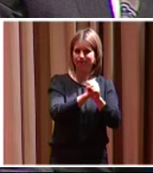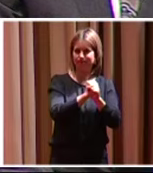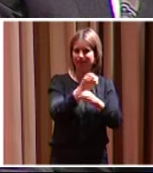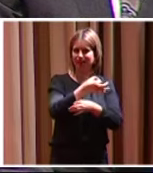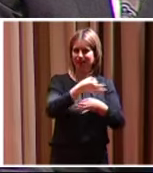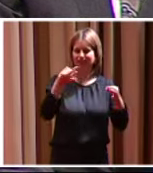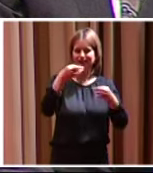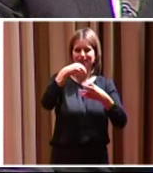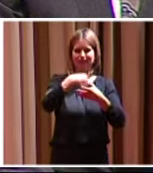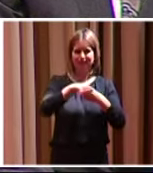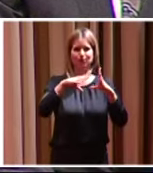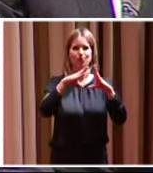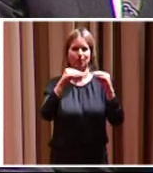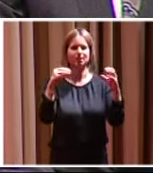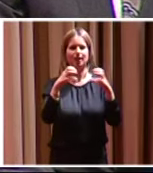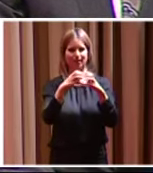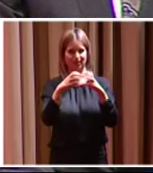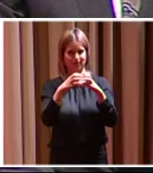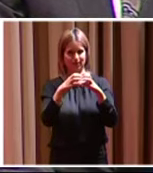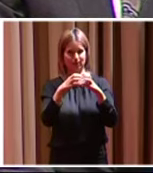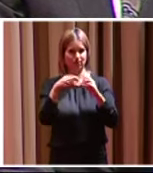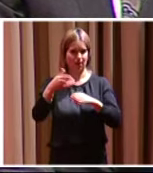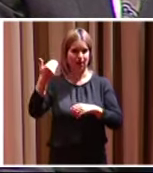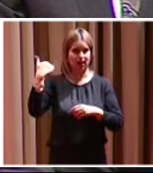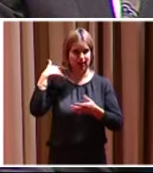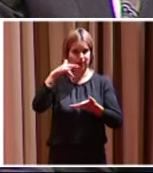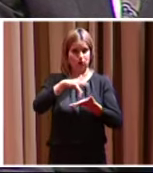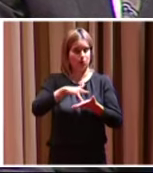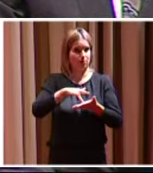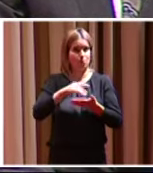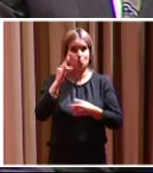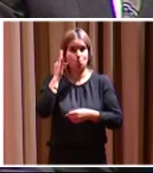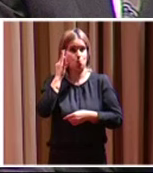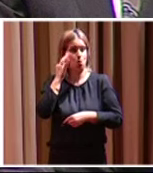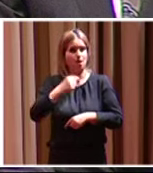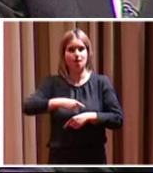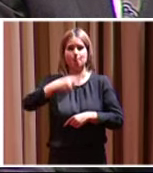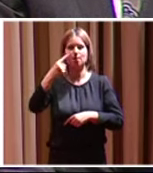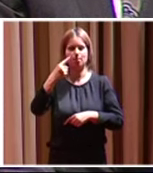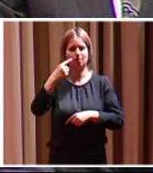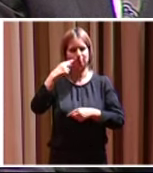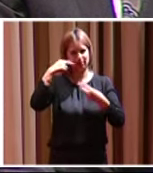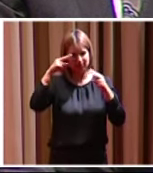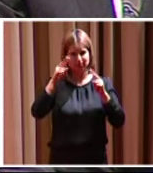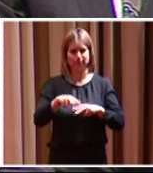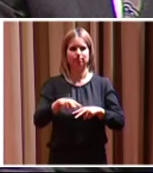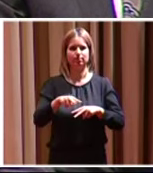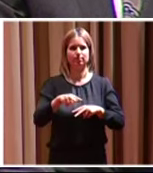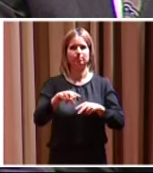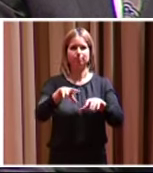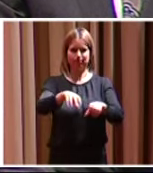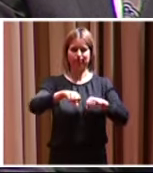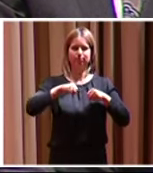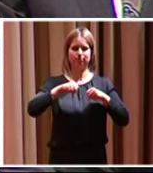excelente Universidad de Granada, donde ha sido la primera mujer, y se ha reconocido, la primera mujer en ostentar